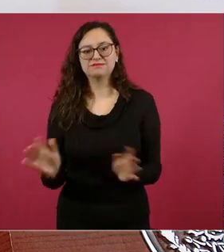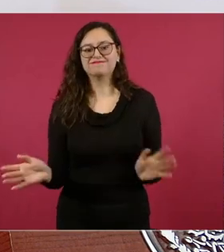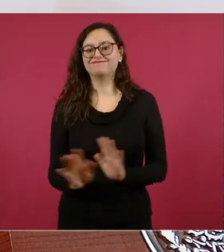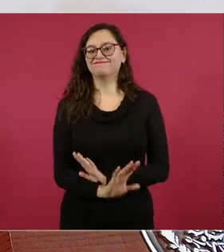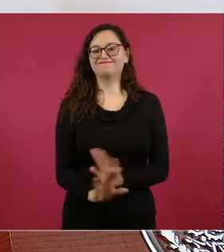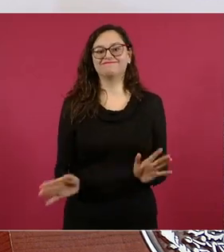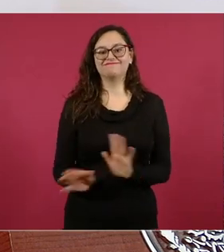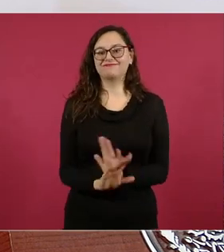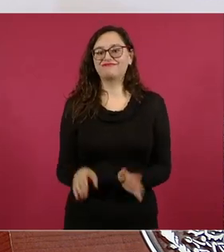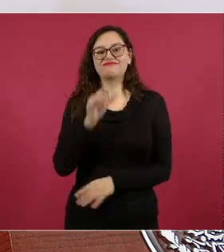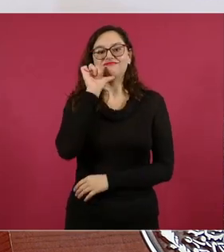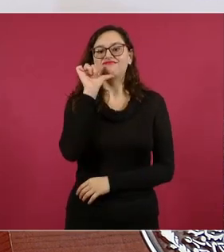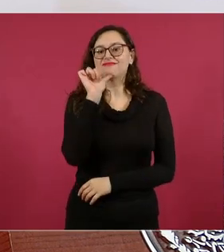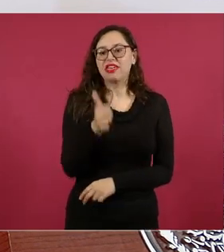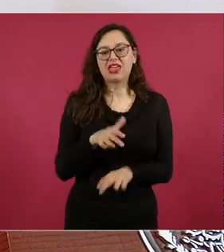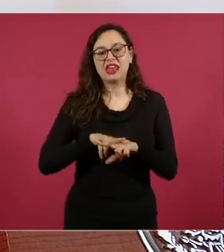periodismo